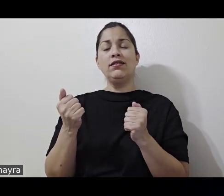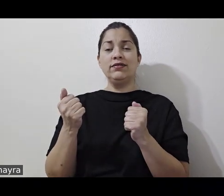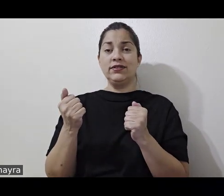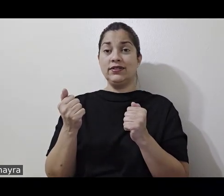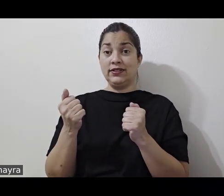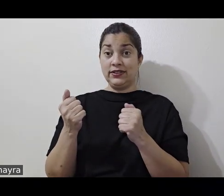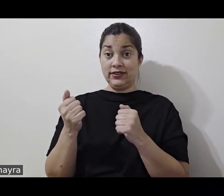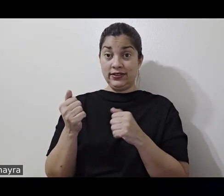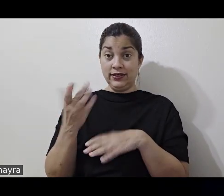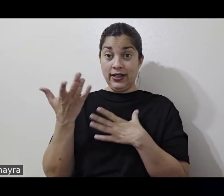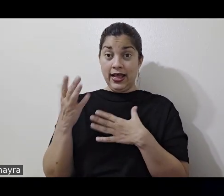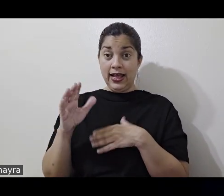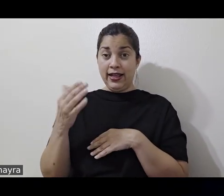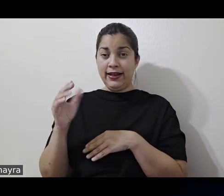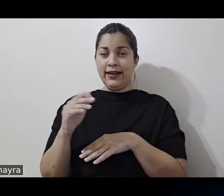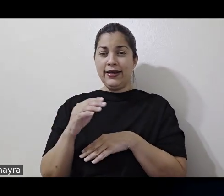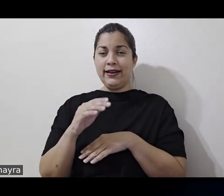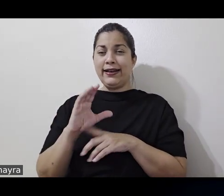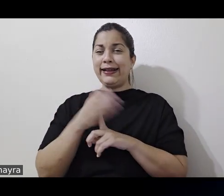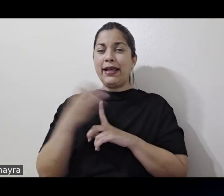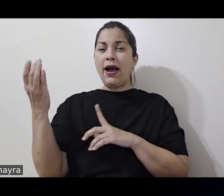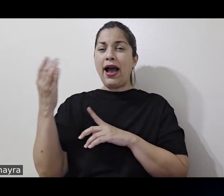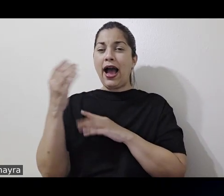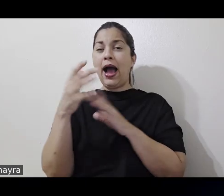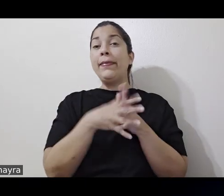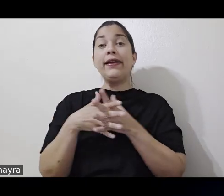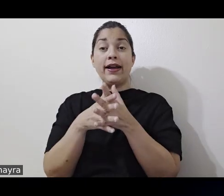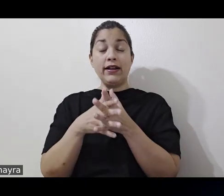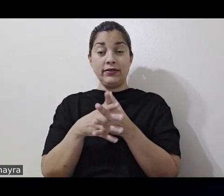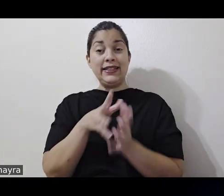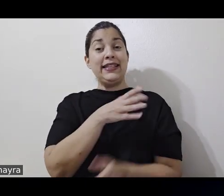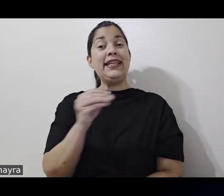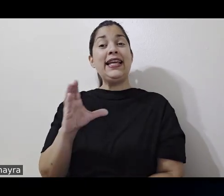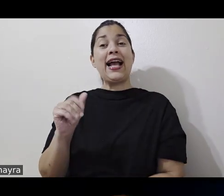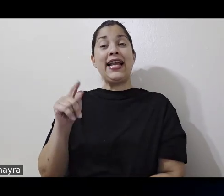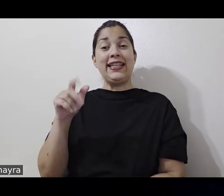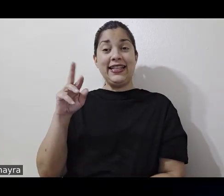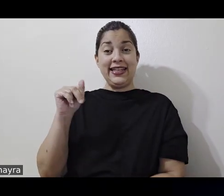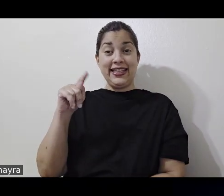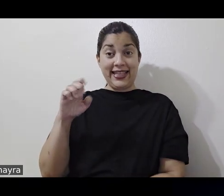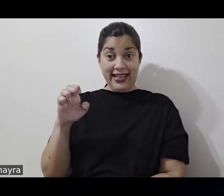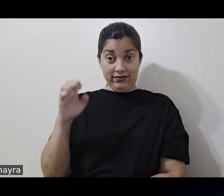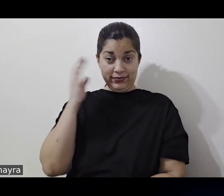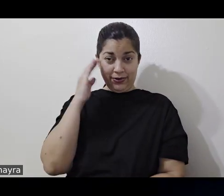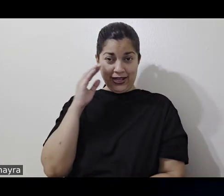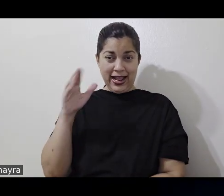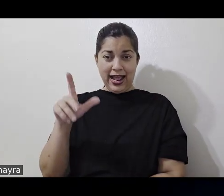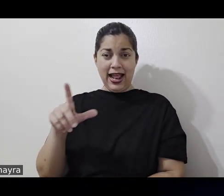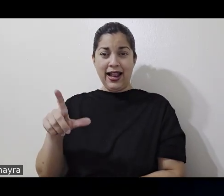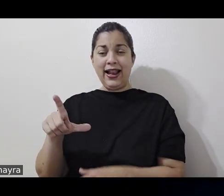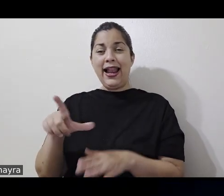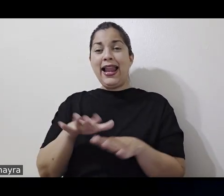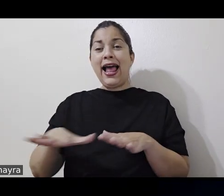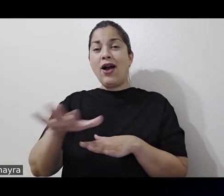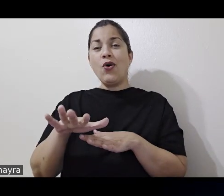nativa americana y Carite, que es el lago de Calley. Entonces hay unos niños que tienen